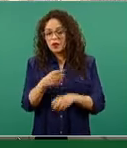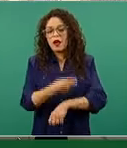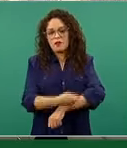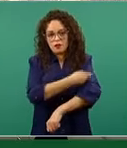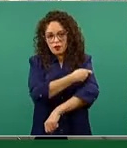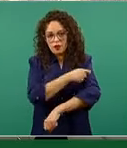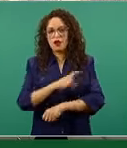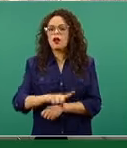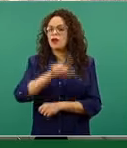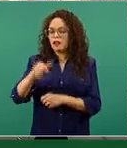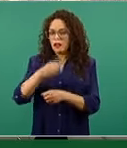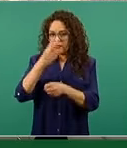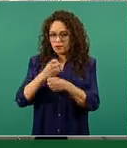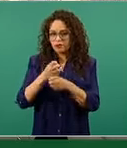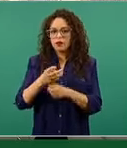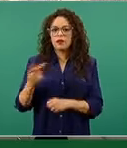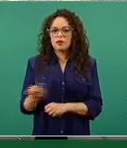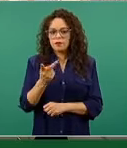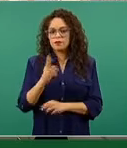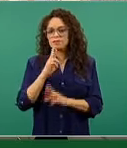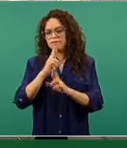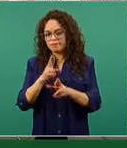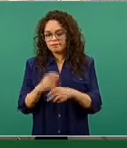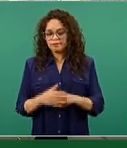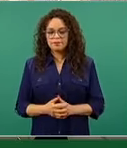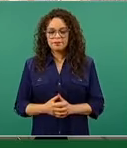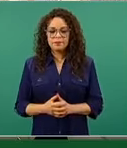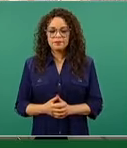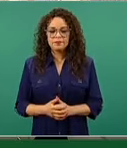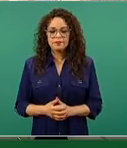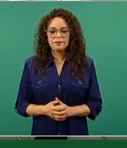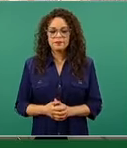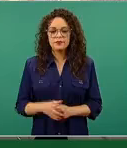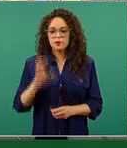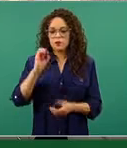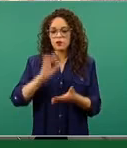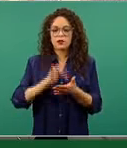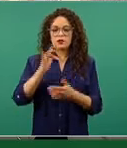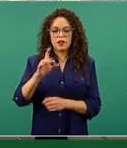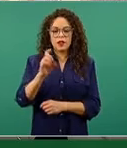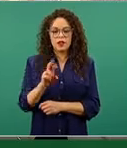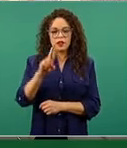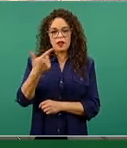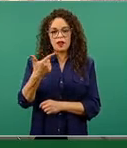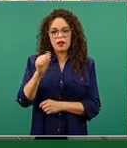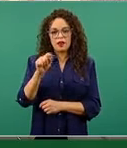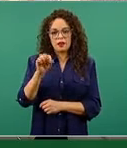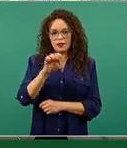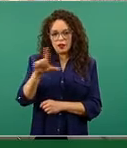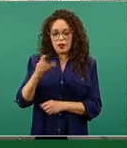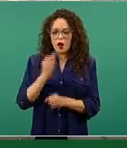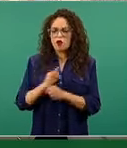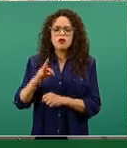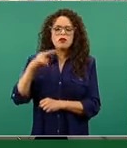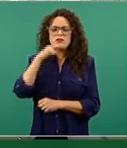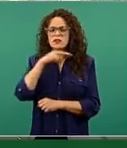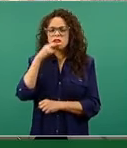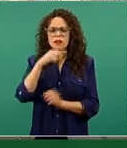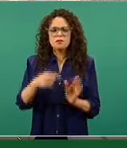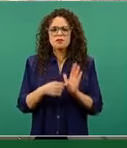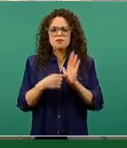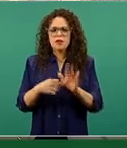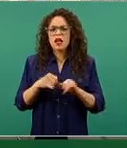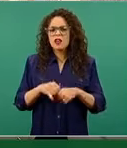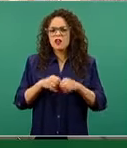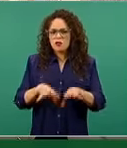y comentarios. Estimado Rubio, por favor. Muchas gracias, doctor López-Gatell. Vamos a presentar rápidamente el informe para